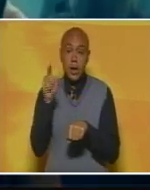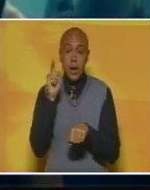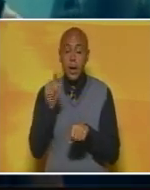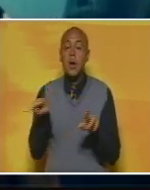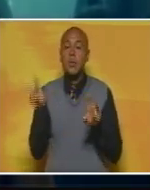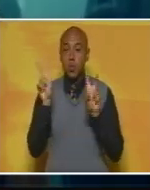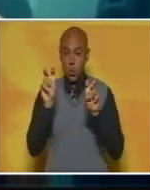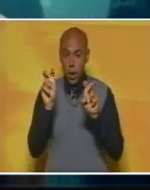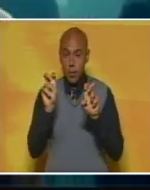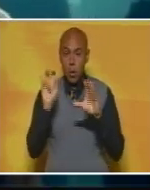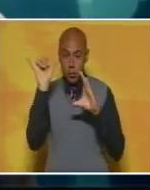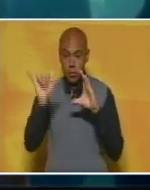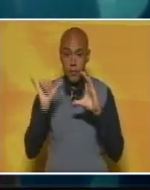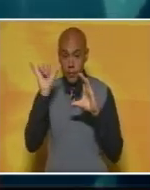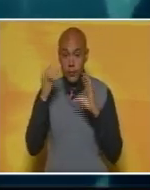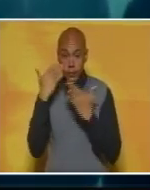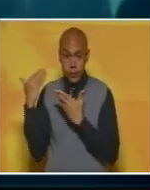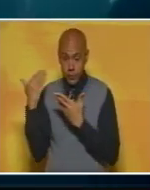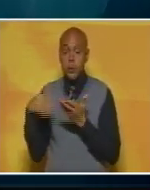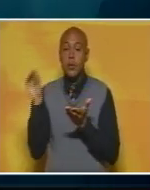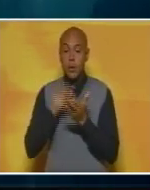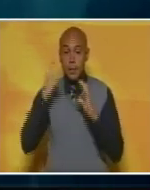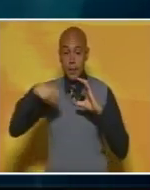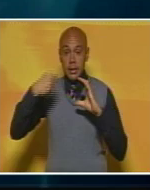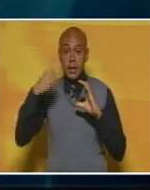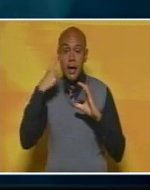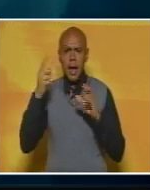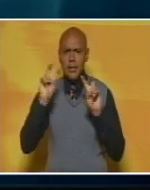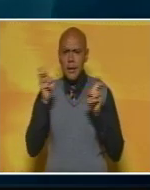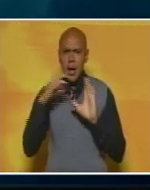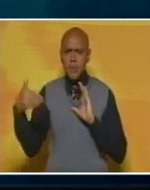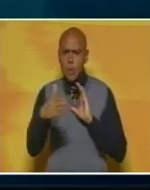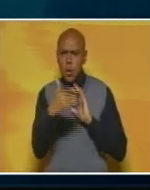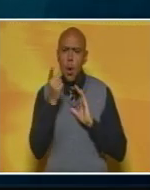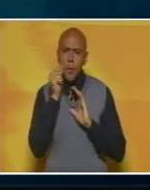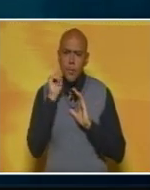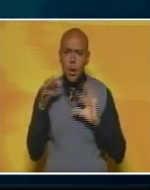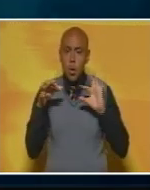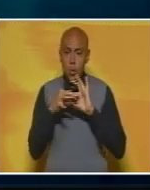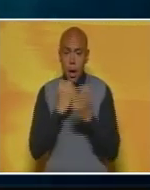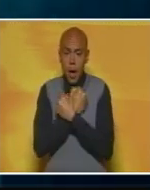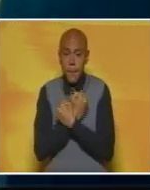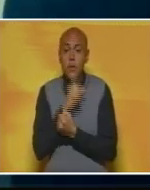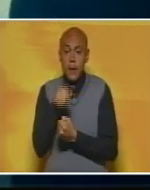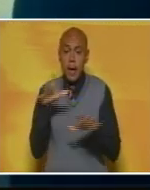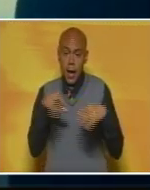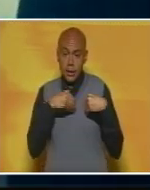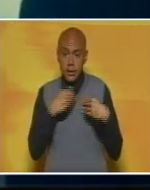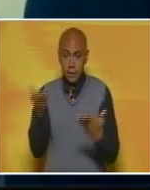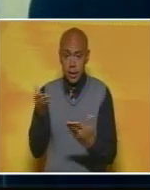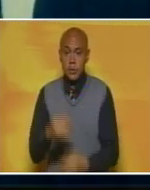nuevo sencillo Tiburones, en el que se puede ver un mensaje de amor, unión y sobre todo aceptación.